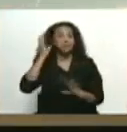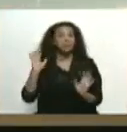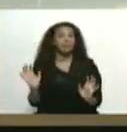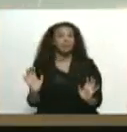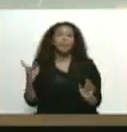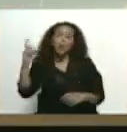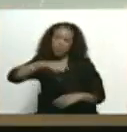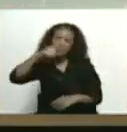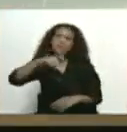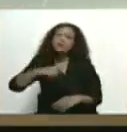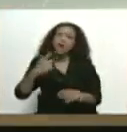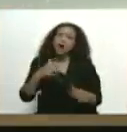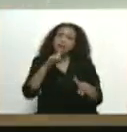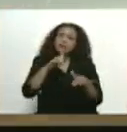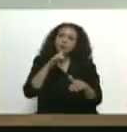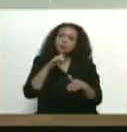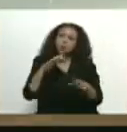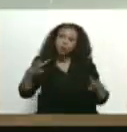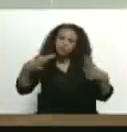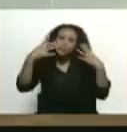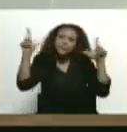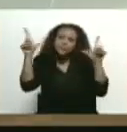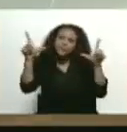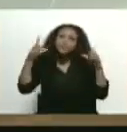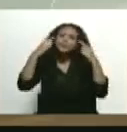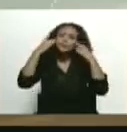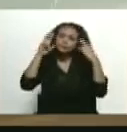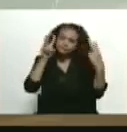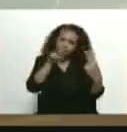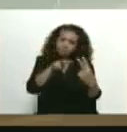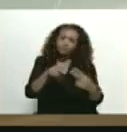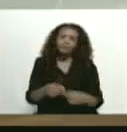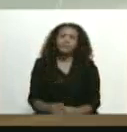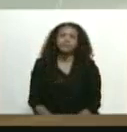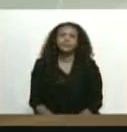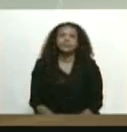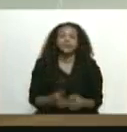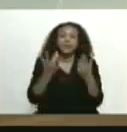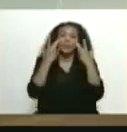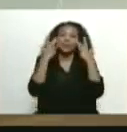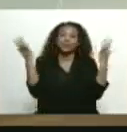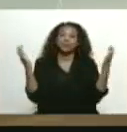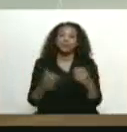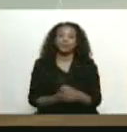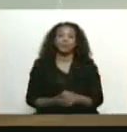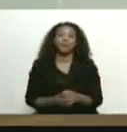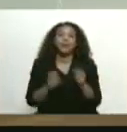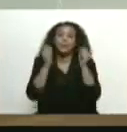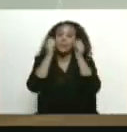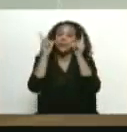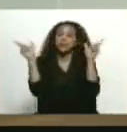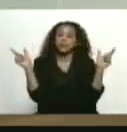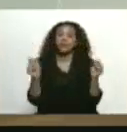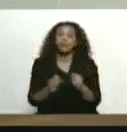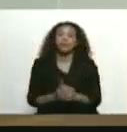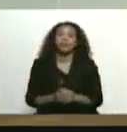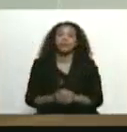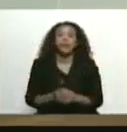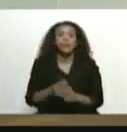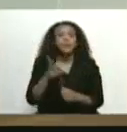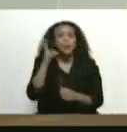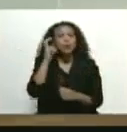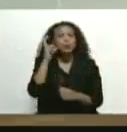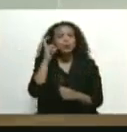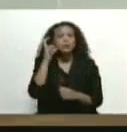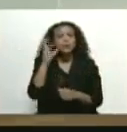pero necesario para que nos veamos, nos reconozcamos. Impresionante, impresionante. Vamos a escuchar a